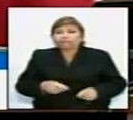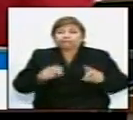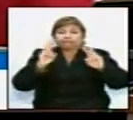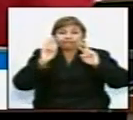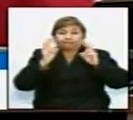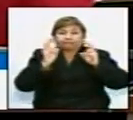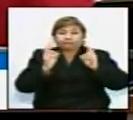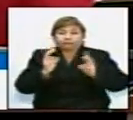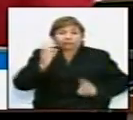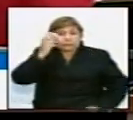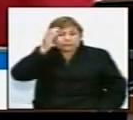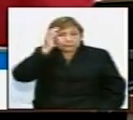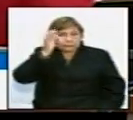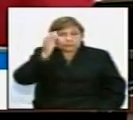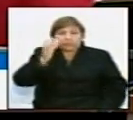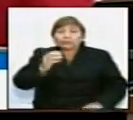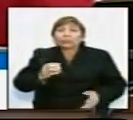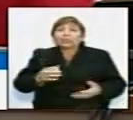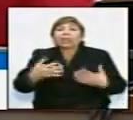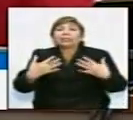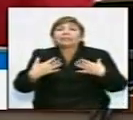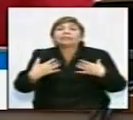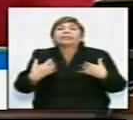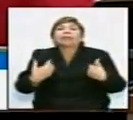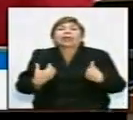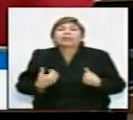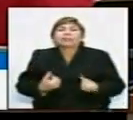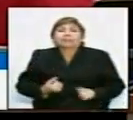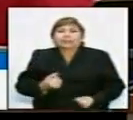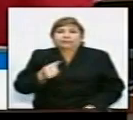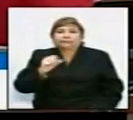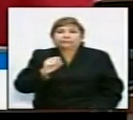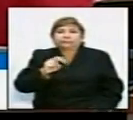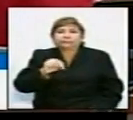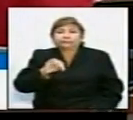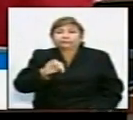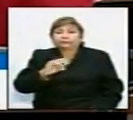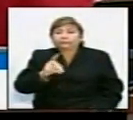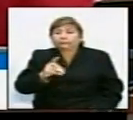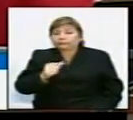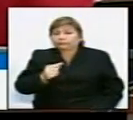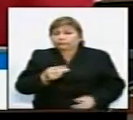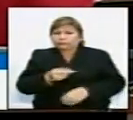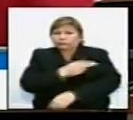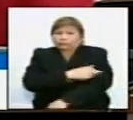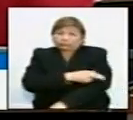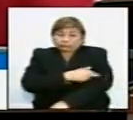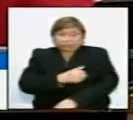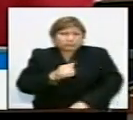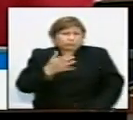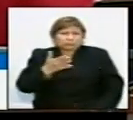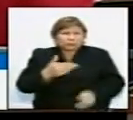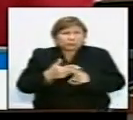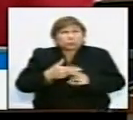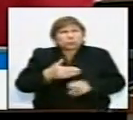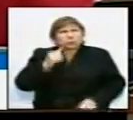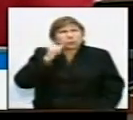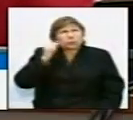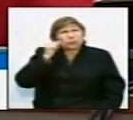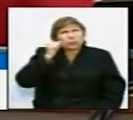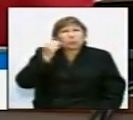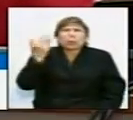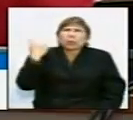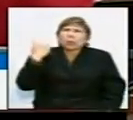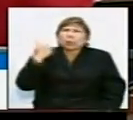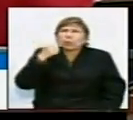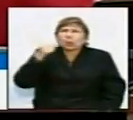desarrollar capacidades para el tema de sanidad. Hace poco, creo que el día de ayer, antes de ayer, en los